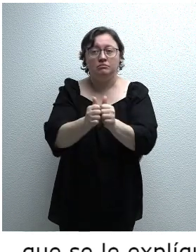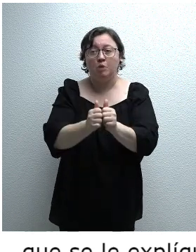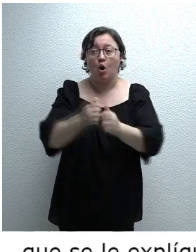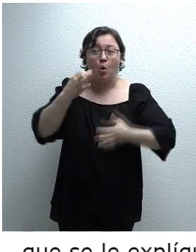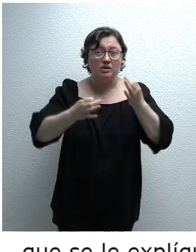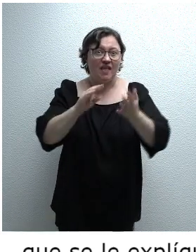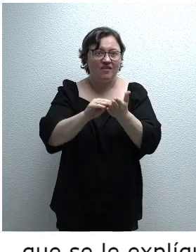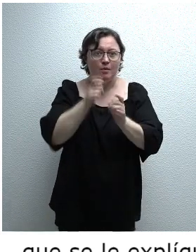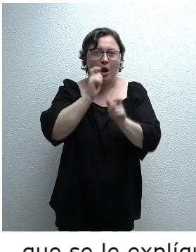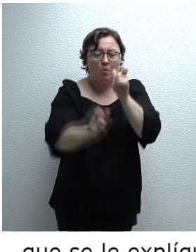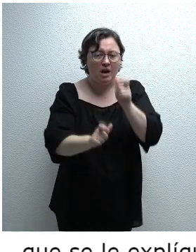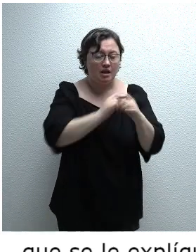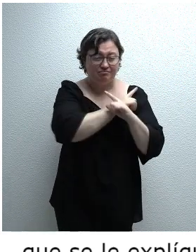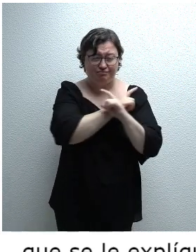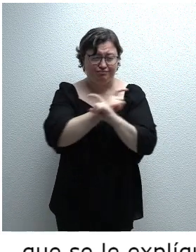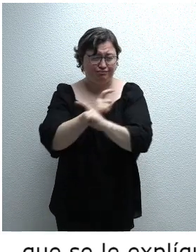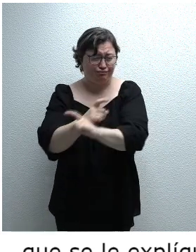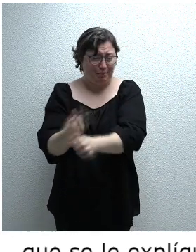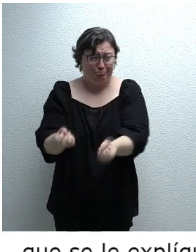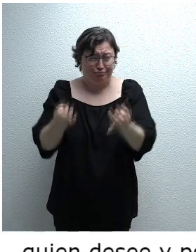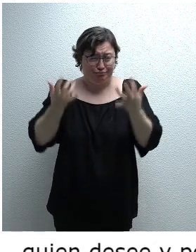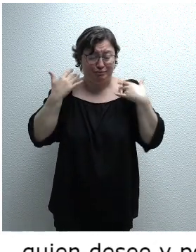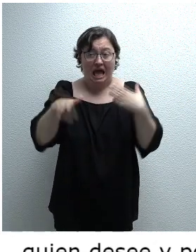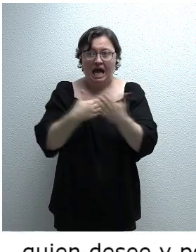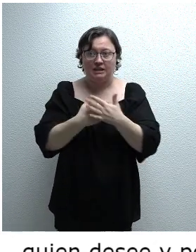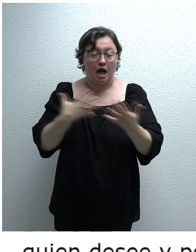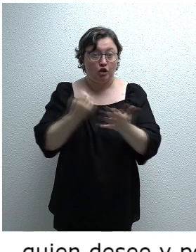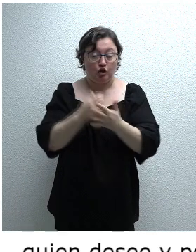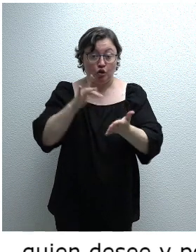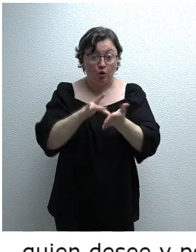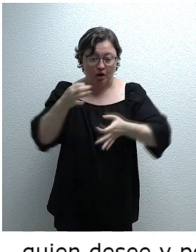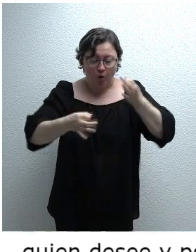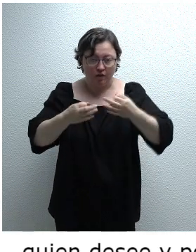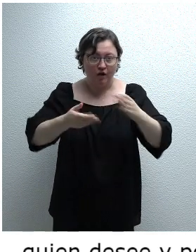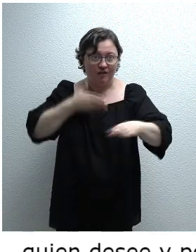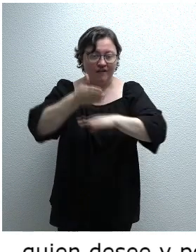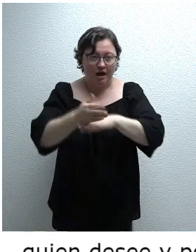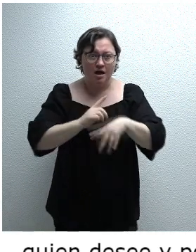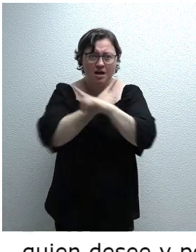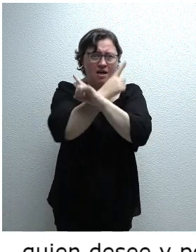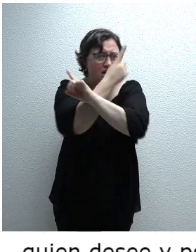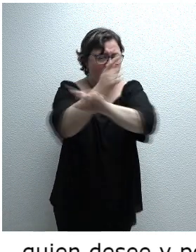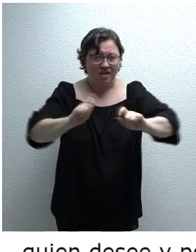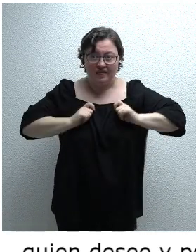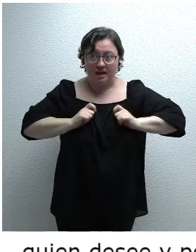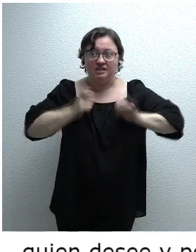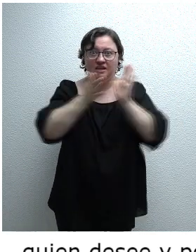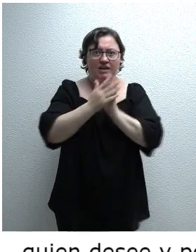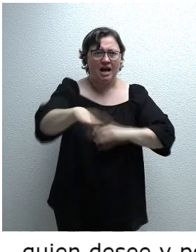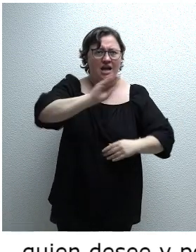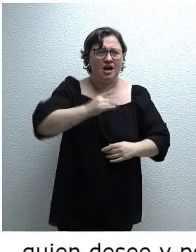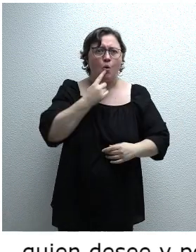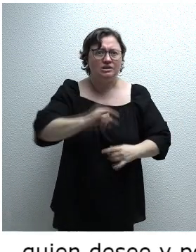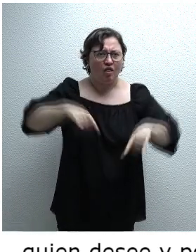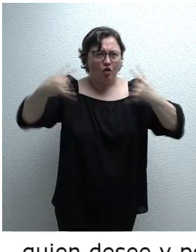terminología imposible y ser muy complicada. Además, todos nos ponemos nerviosos cuando tenemos un asunto en los tribunales y entonces eso te dificulta más